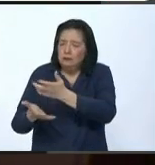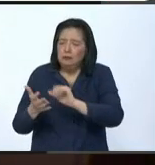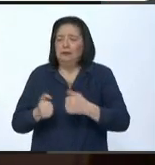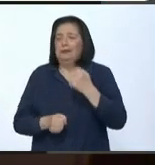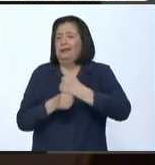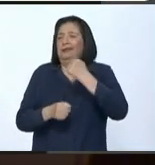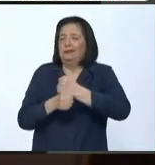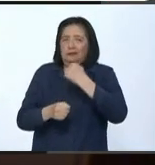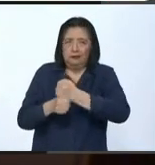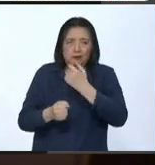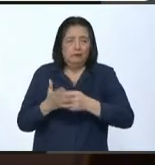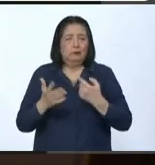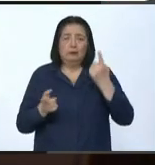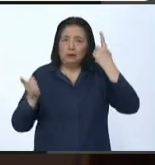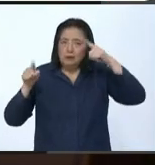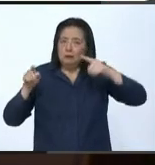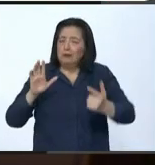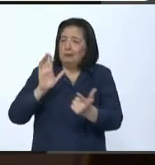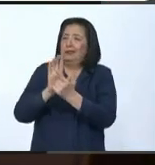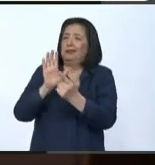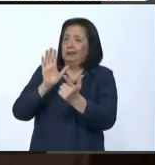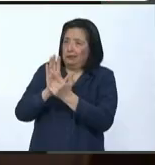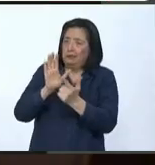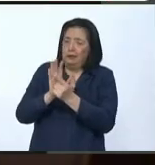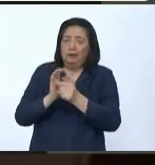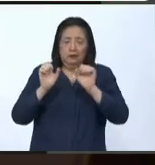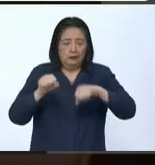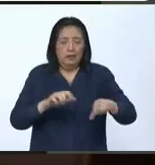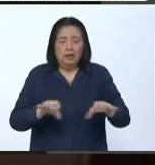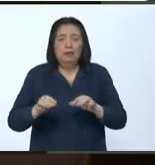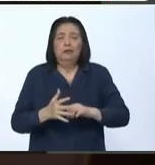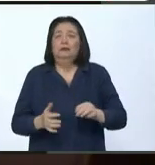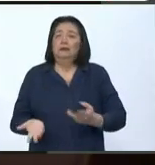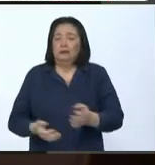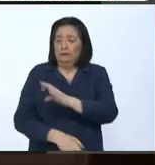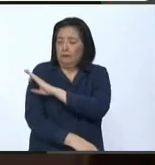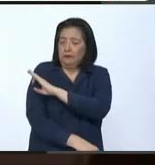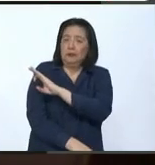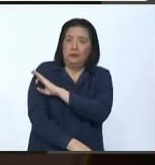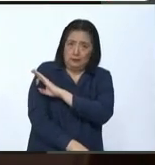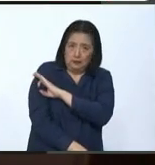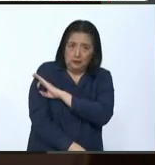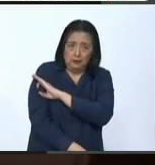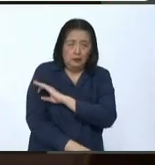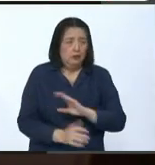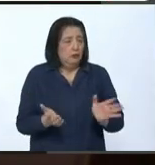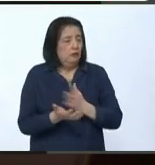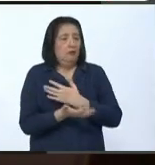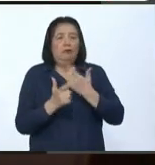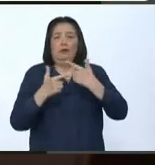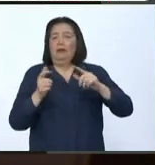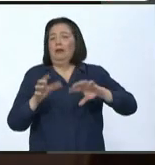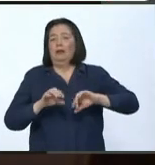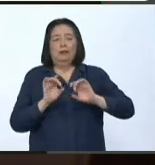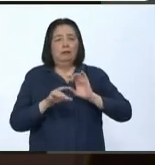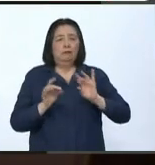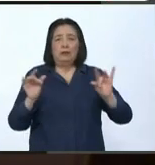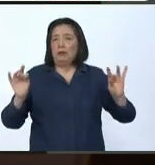que, conforme a ley, está realizando el Ministerio Público. No habrá impunidad para